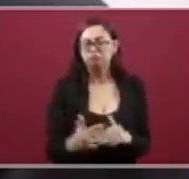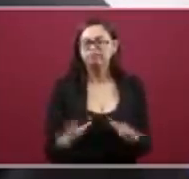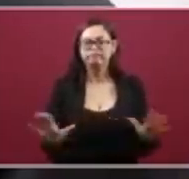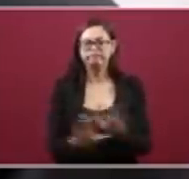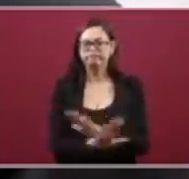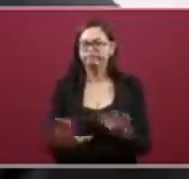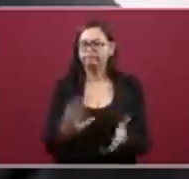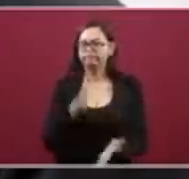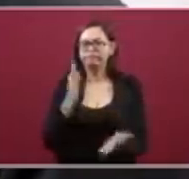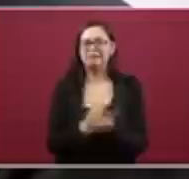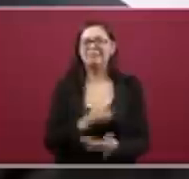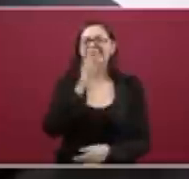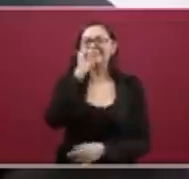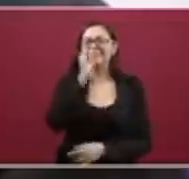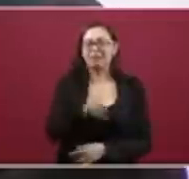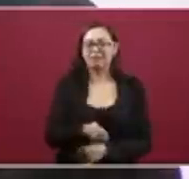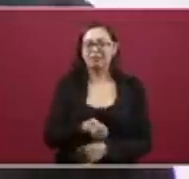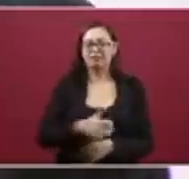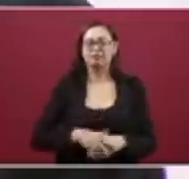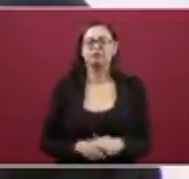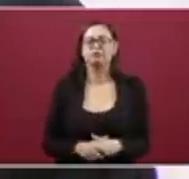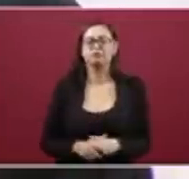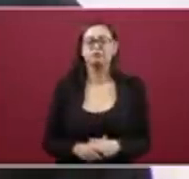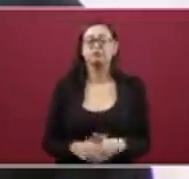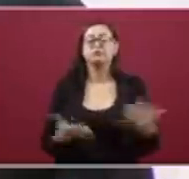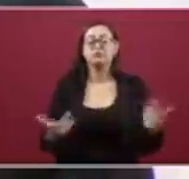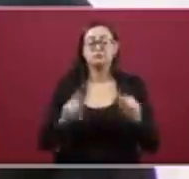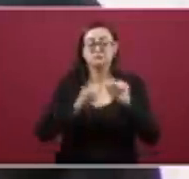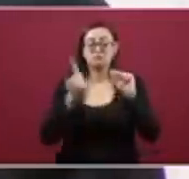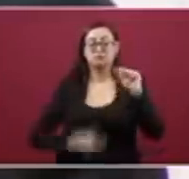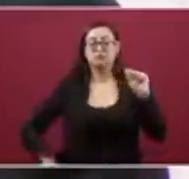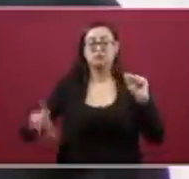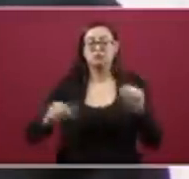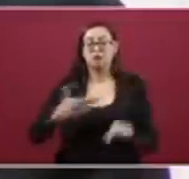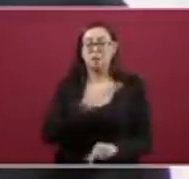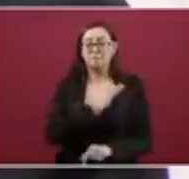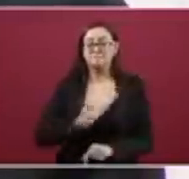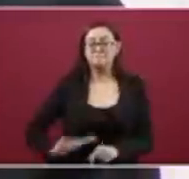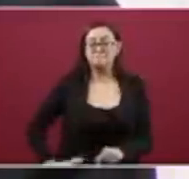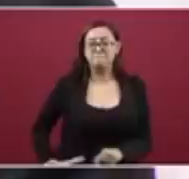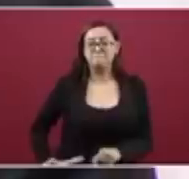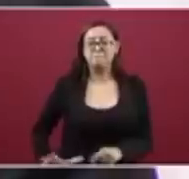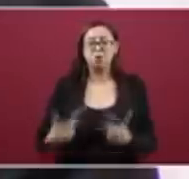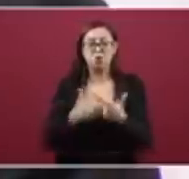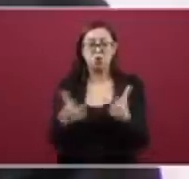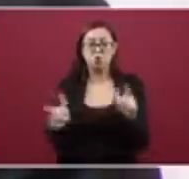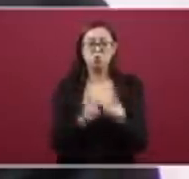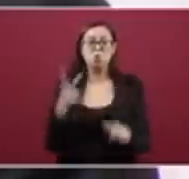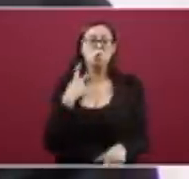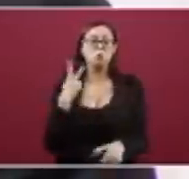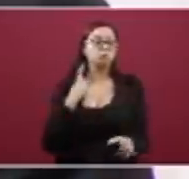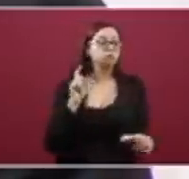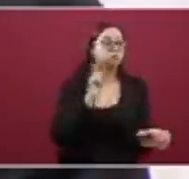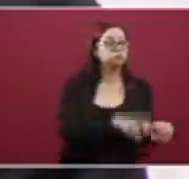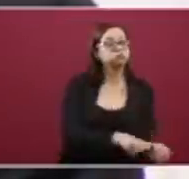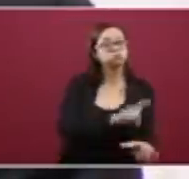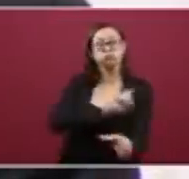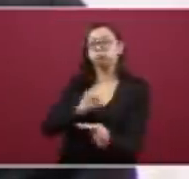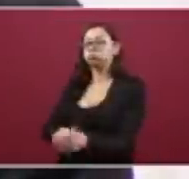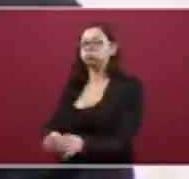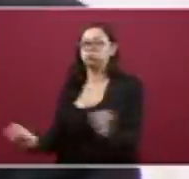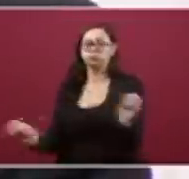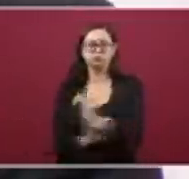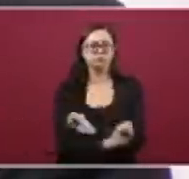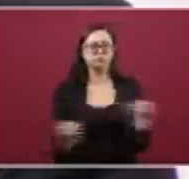la presidencia de la república no tiene partido ni privilegia